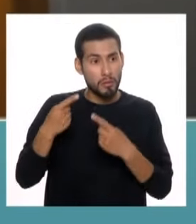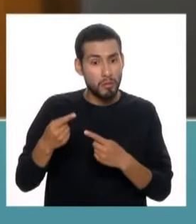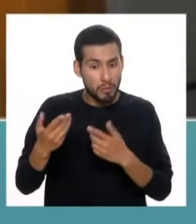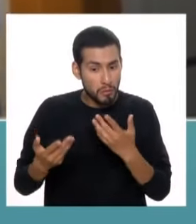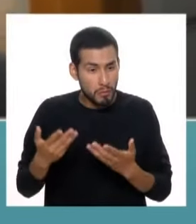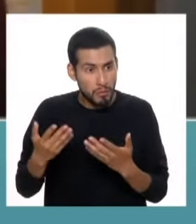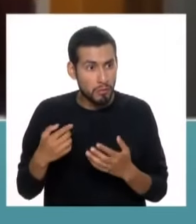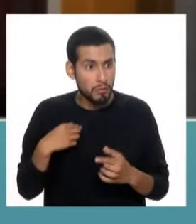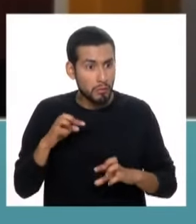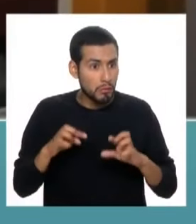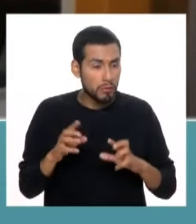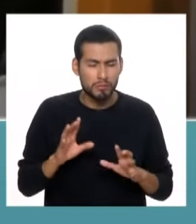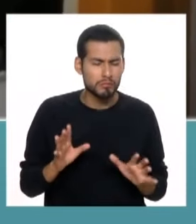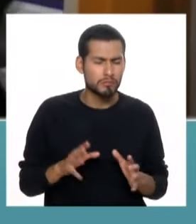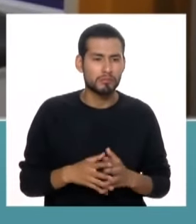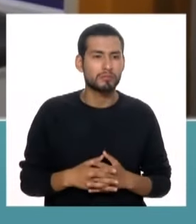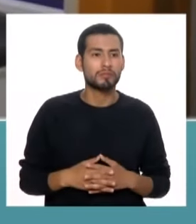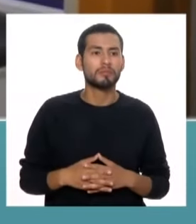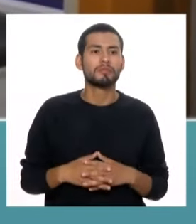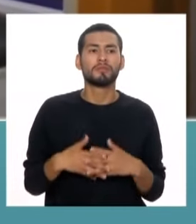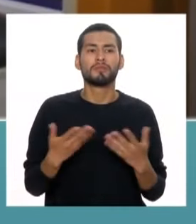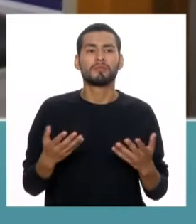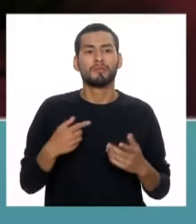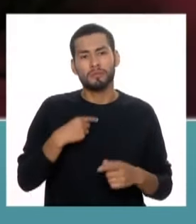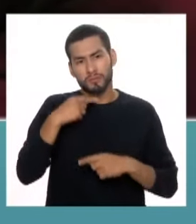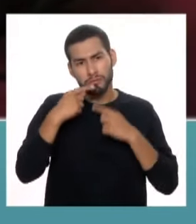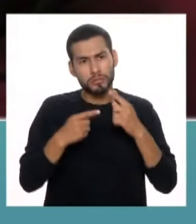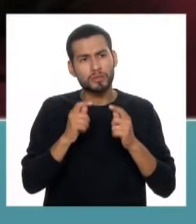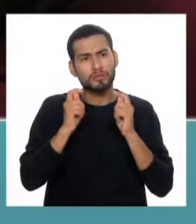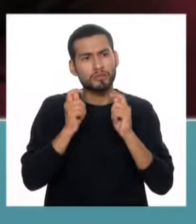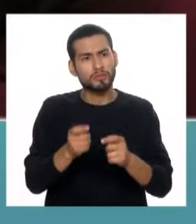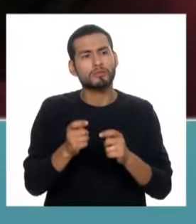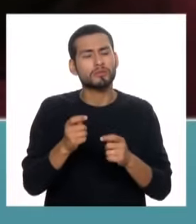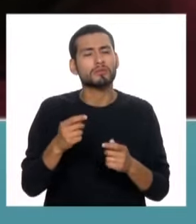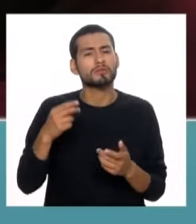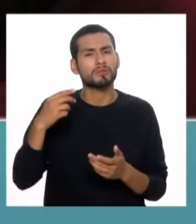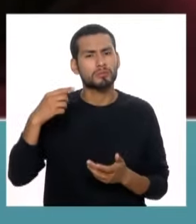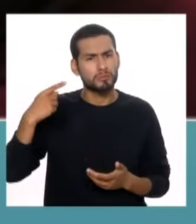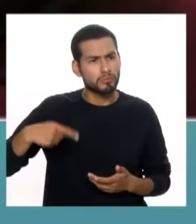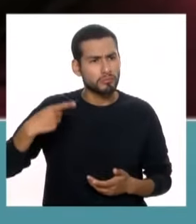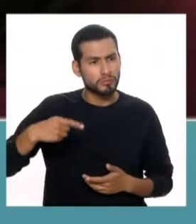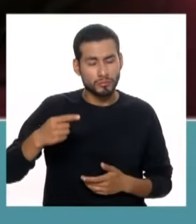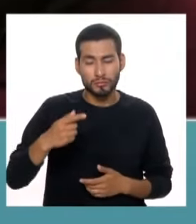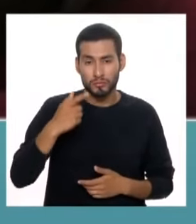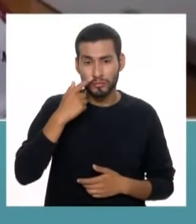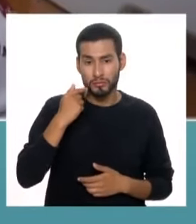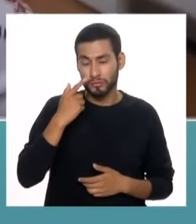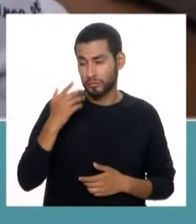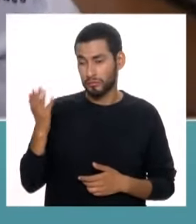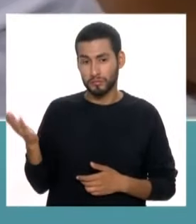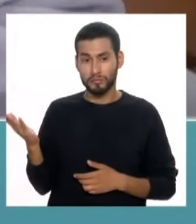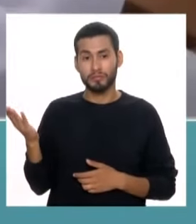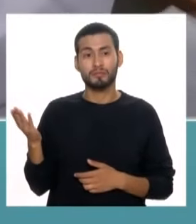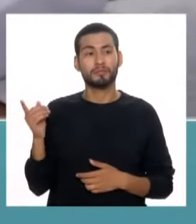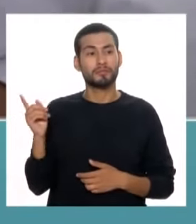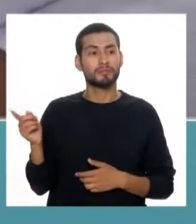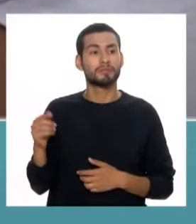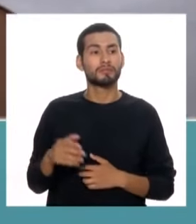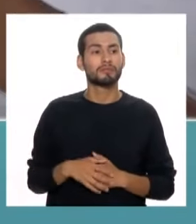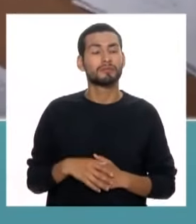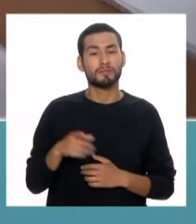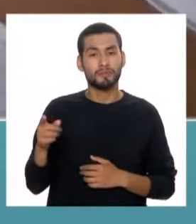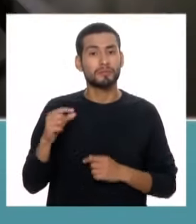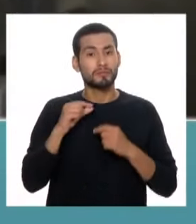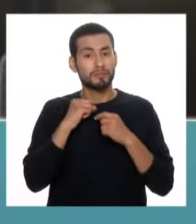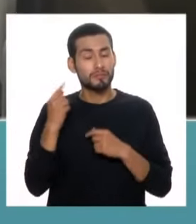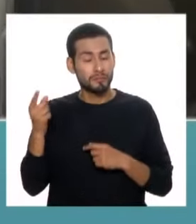hacerlo. Exactamente. Entonces... hablamos de donantes repetitivos. El doctor, el